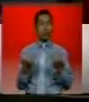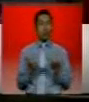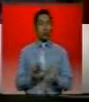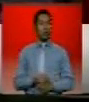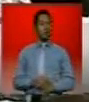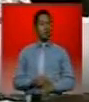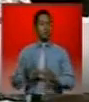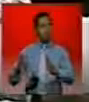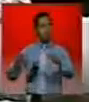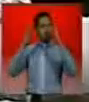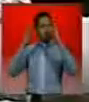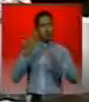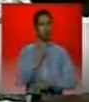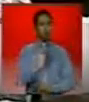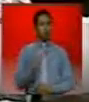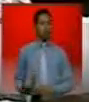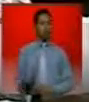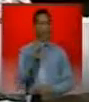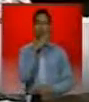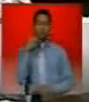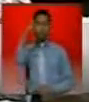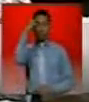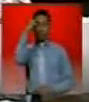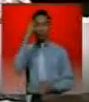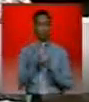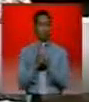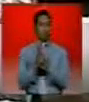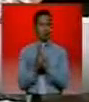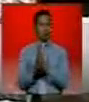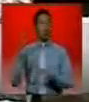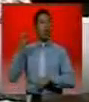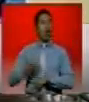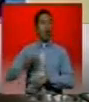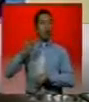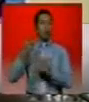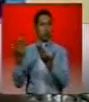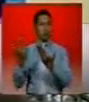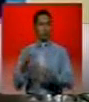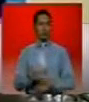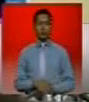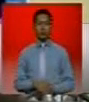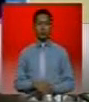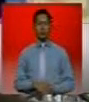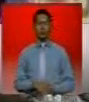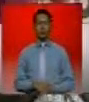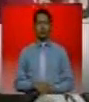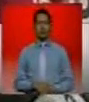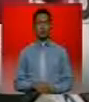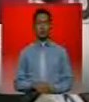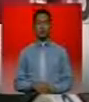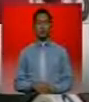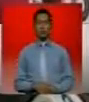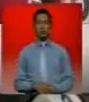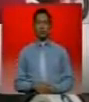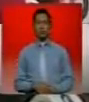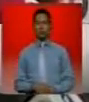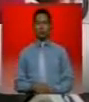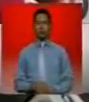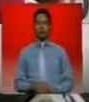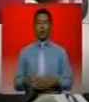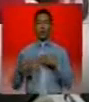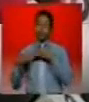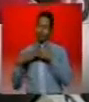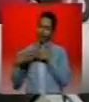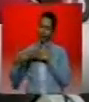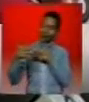entonces al presidente Rafael Correa con este pedido concreto al fiscal Galo Chiriboga. Una vez pasada esta etapa, que